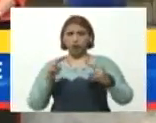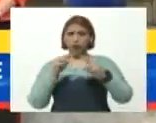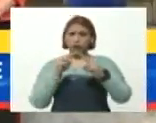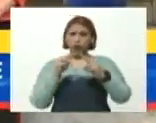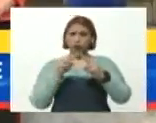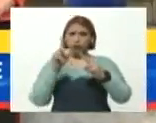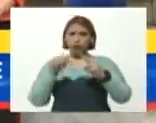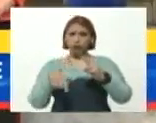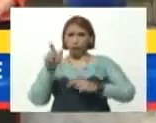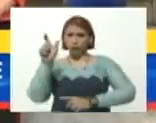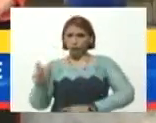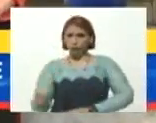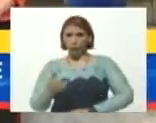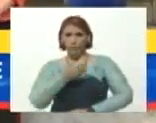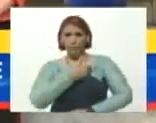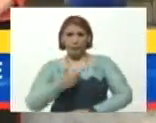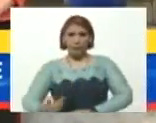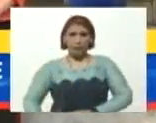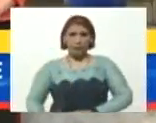su presidente,